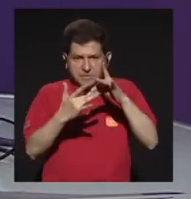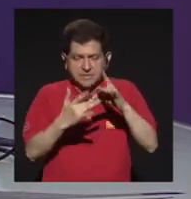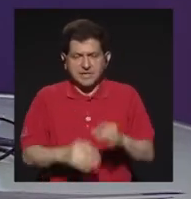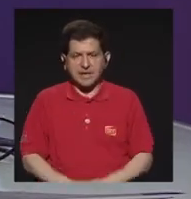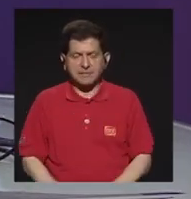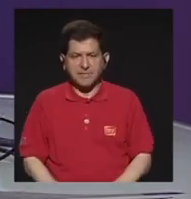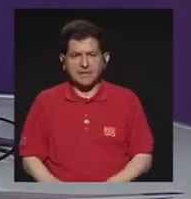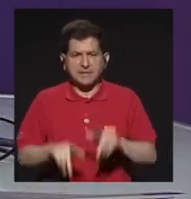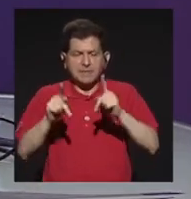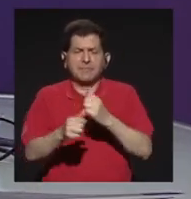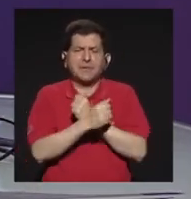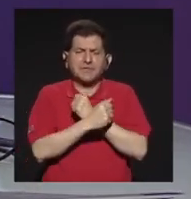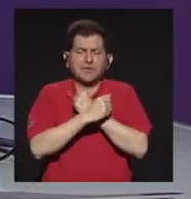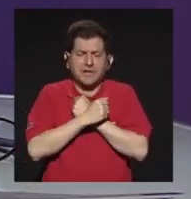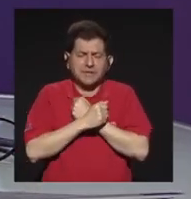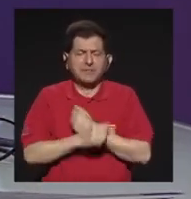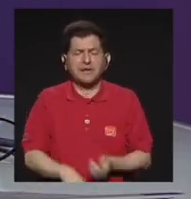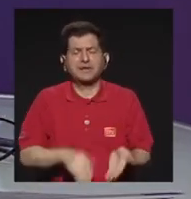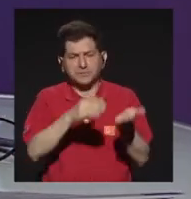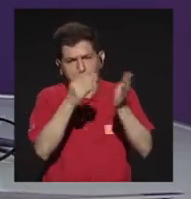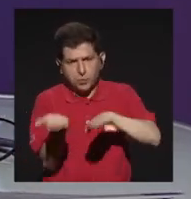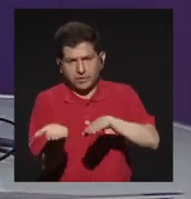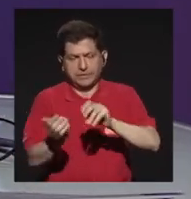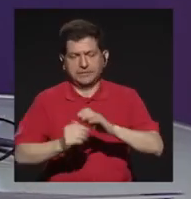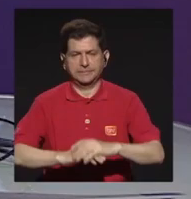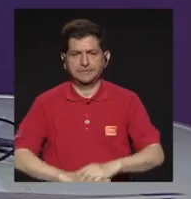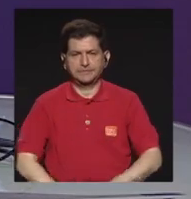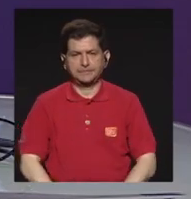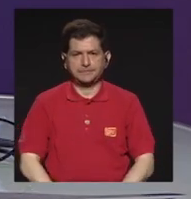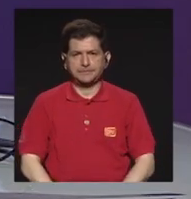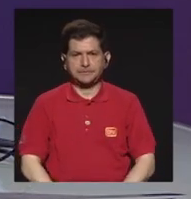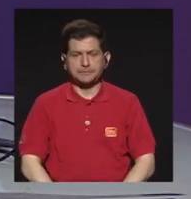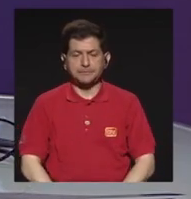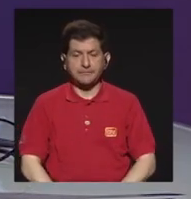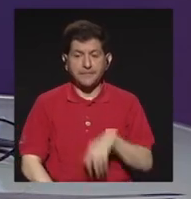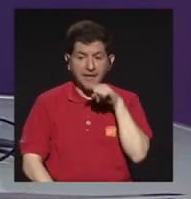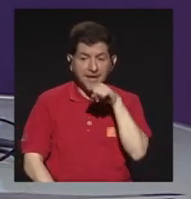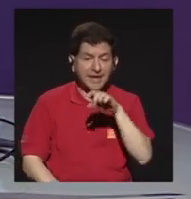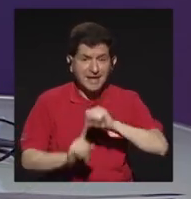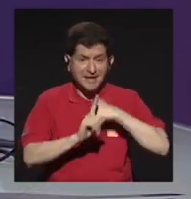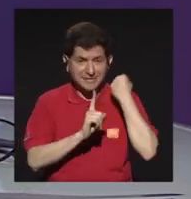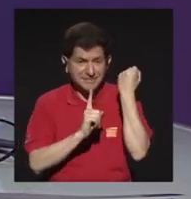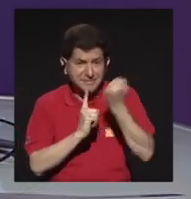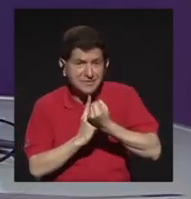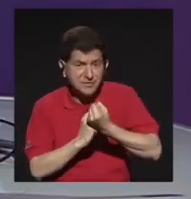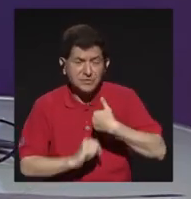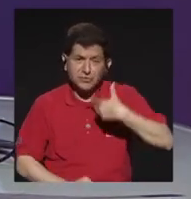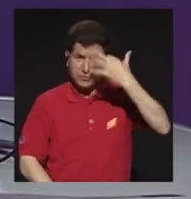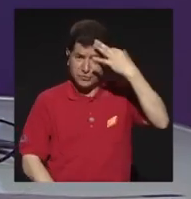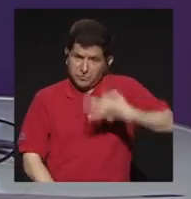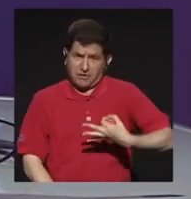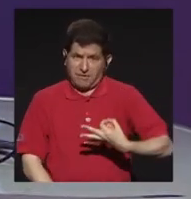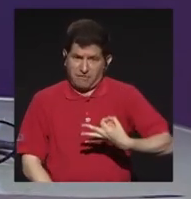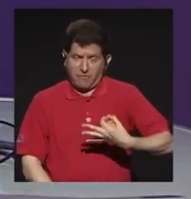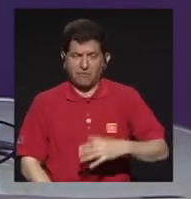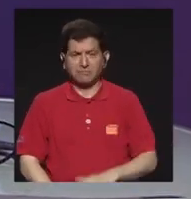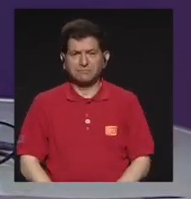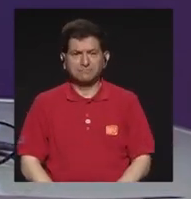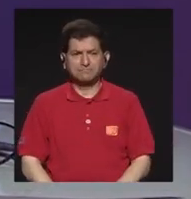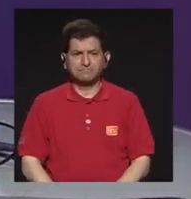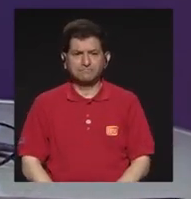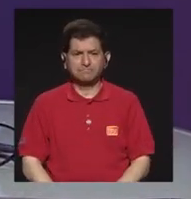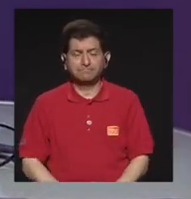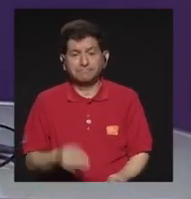sus seres queridos y frente a él frente a esto yo creo que que